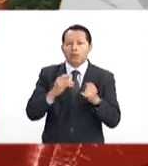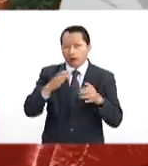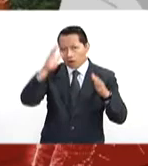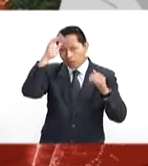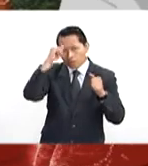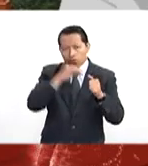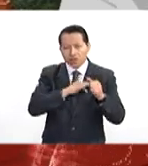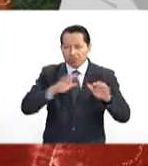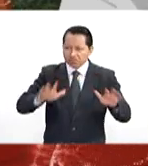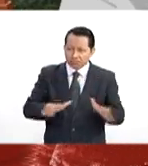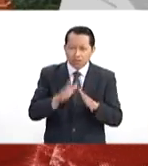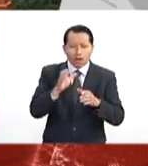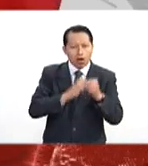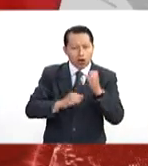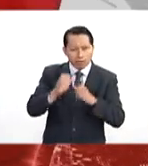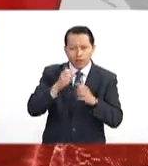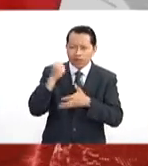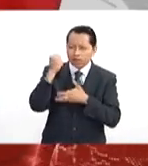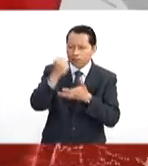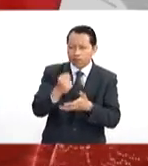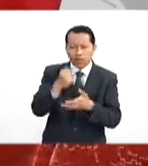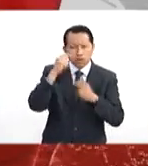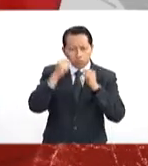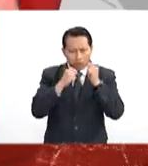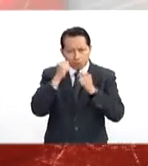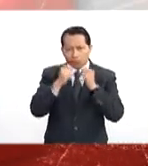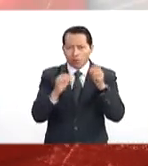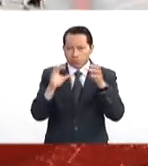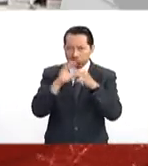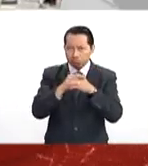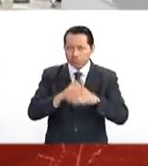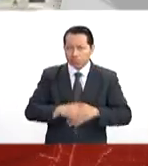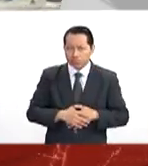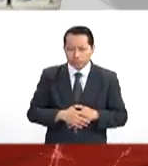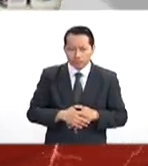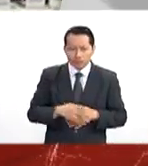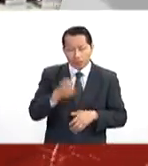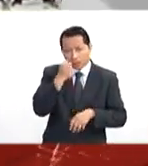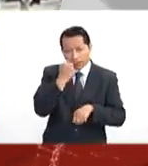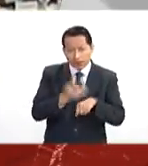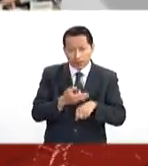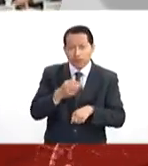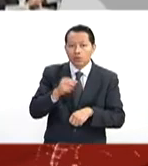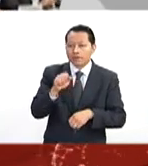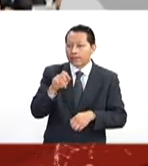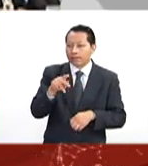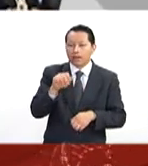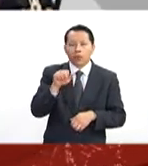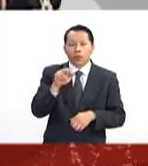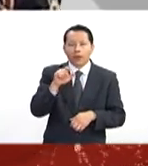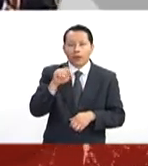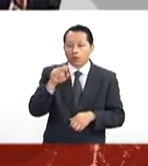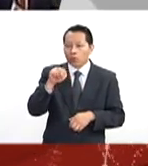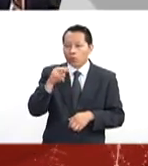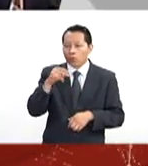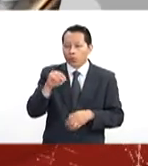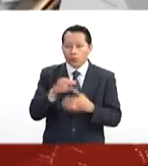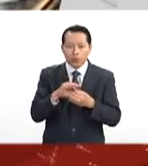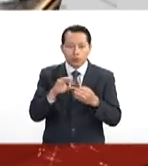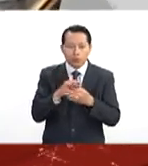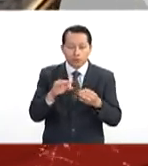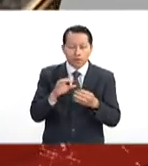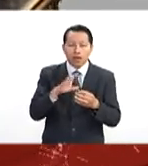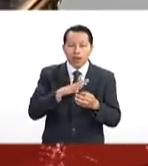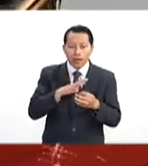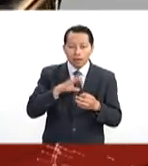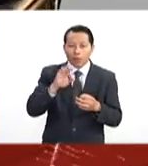el intercambio comercial, inversiones y turismo. El secretario de Educación Pública, Aurelio Nuño, informó que fueron